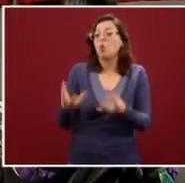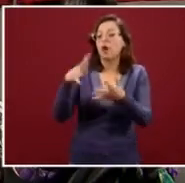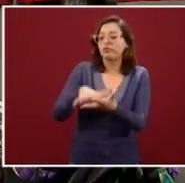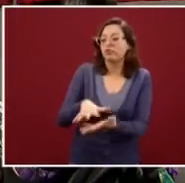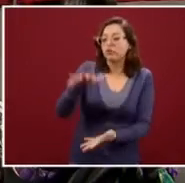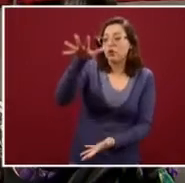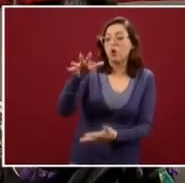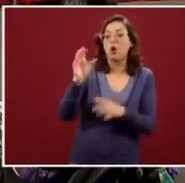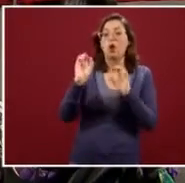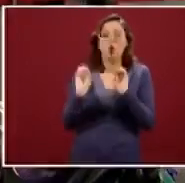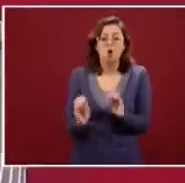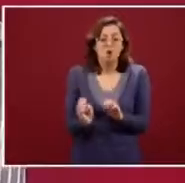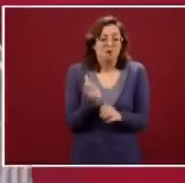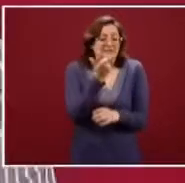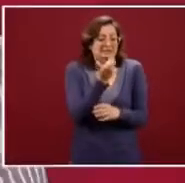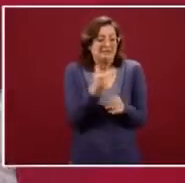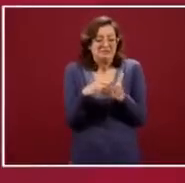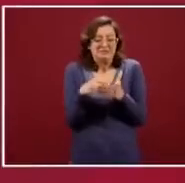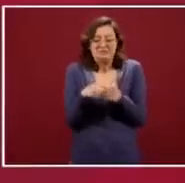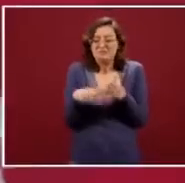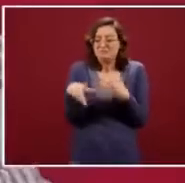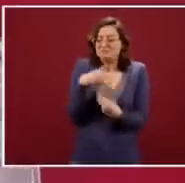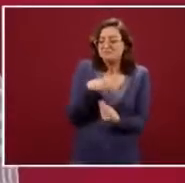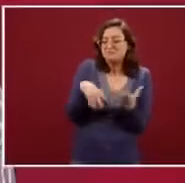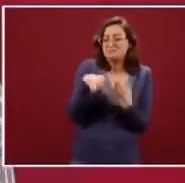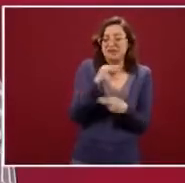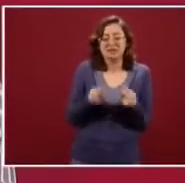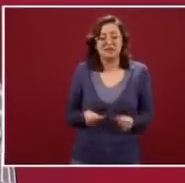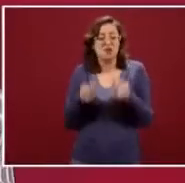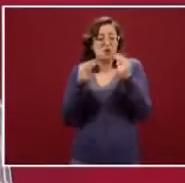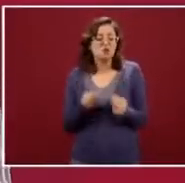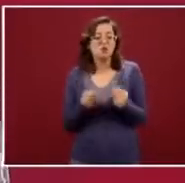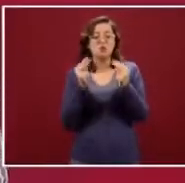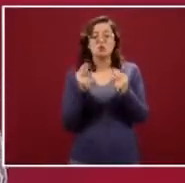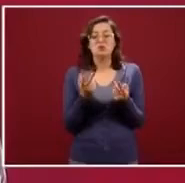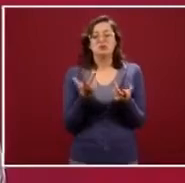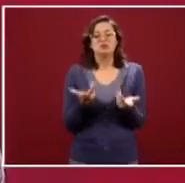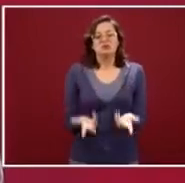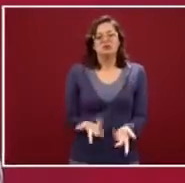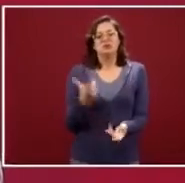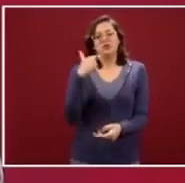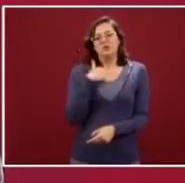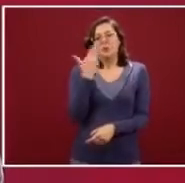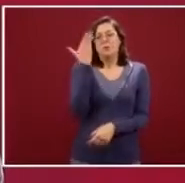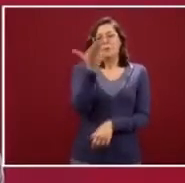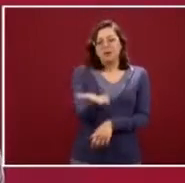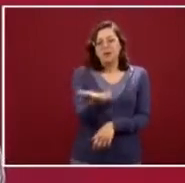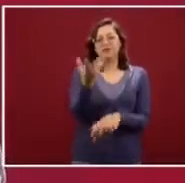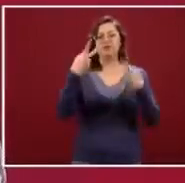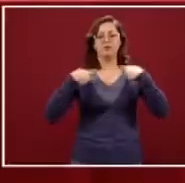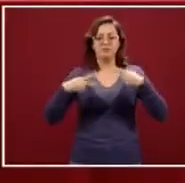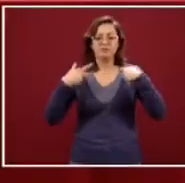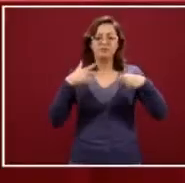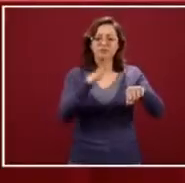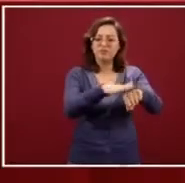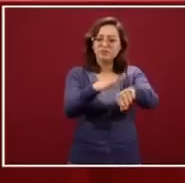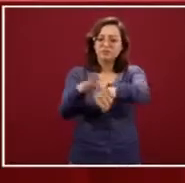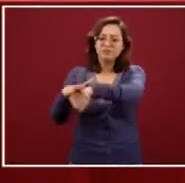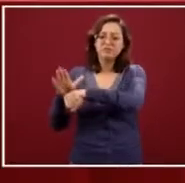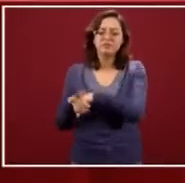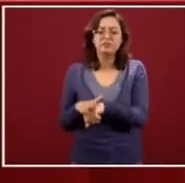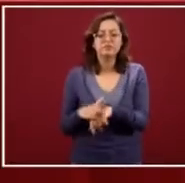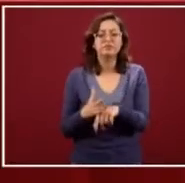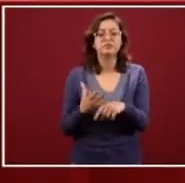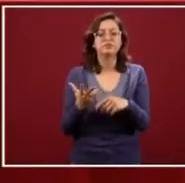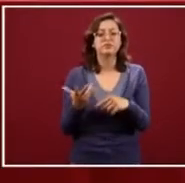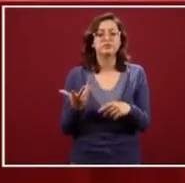pequeña cajita de ahorros familiar, tiene un pequeño comercio. Entonces yo lo que pido es a la población a que,